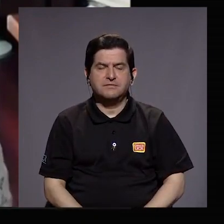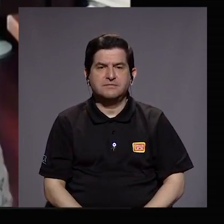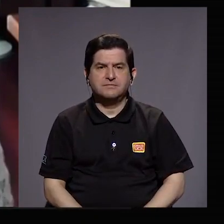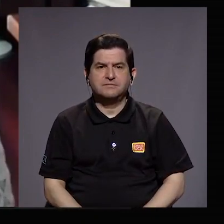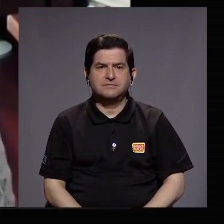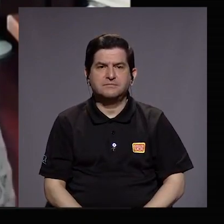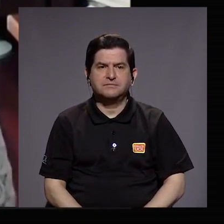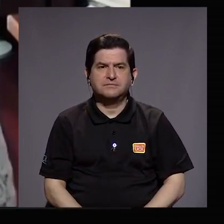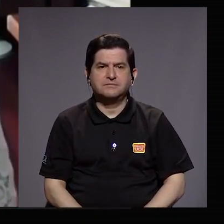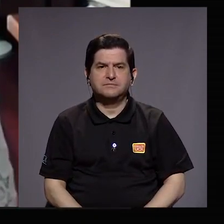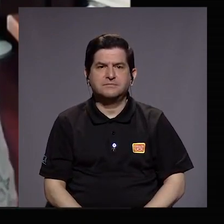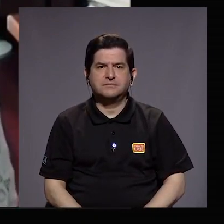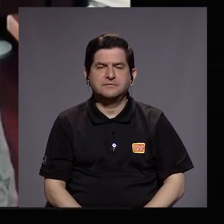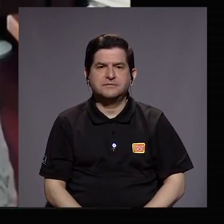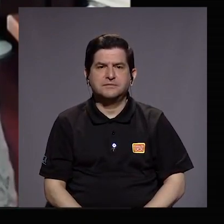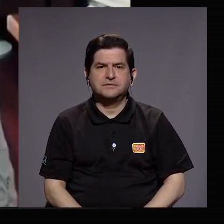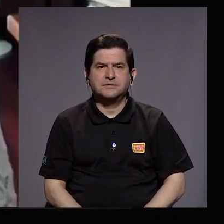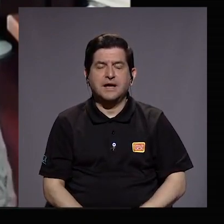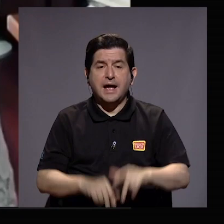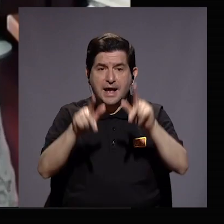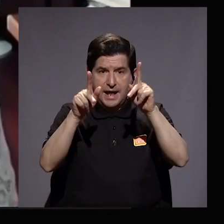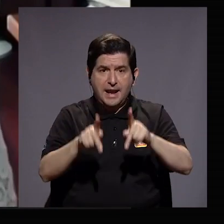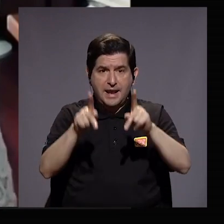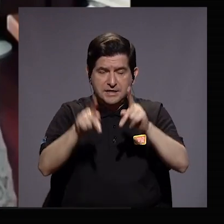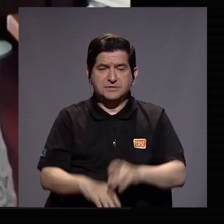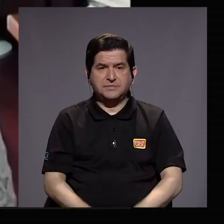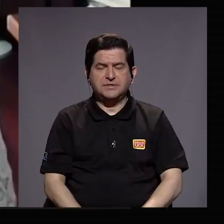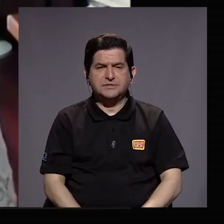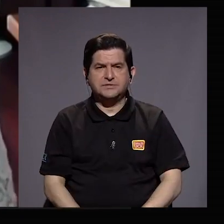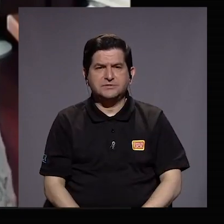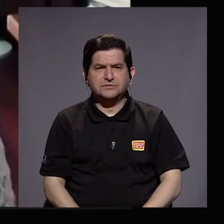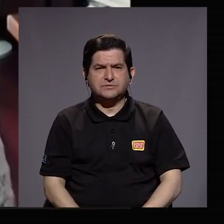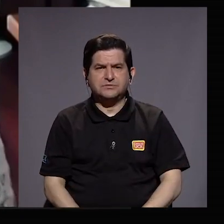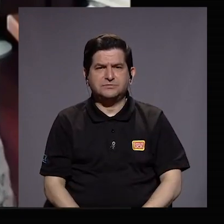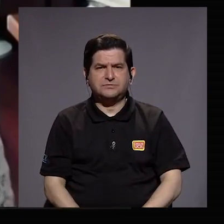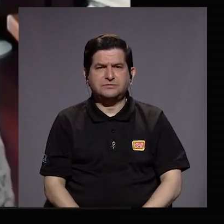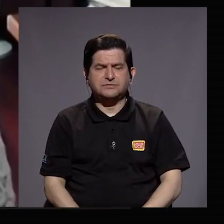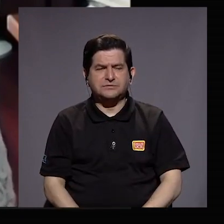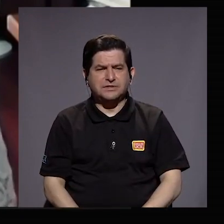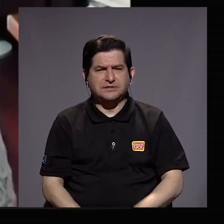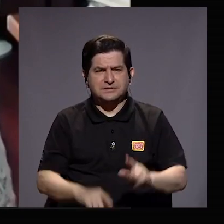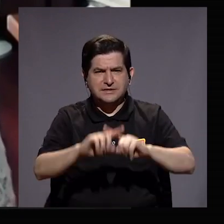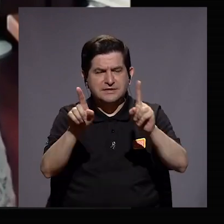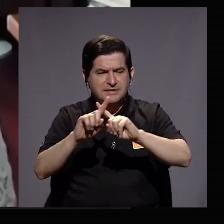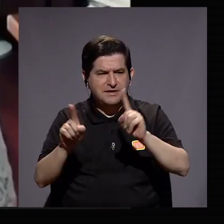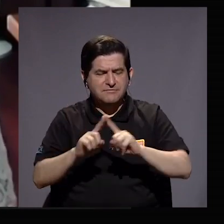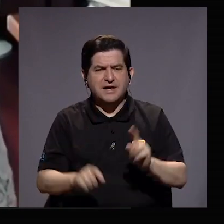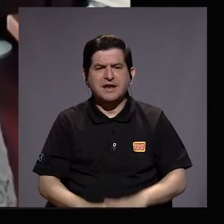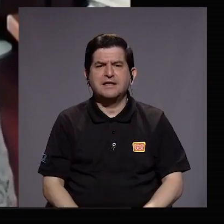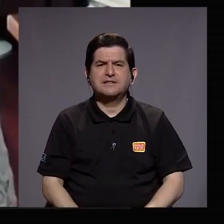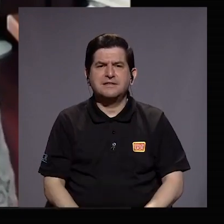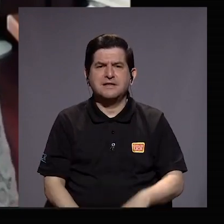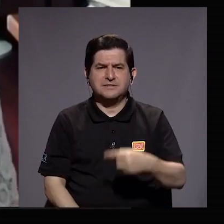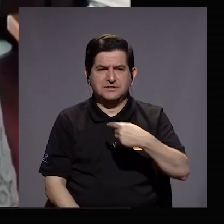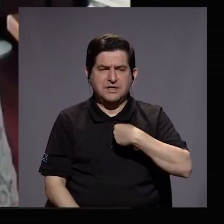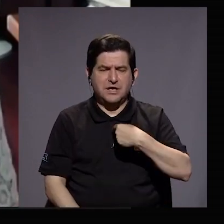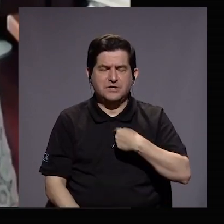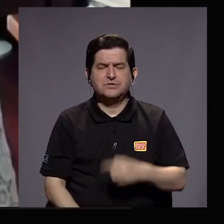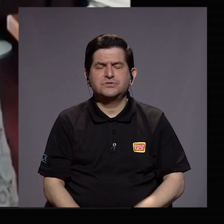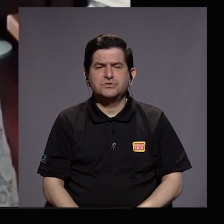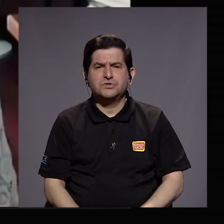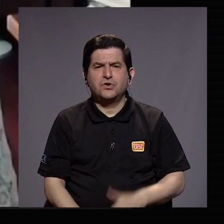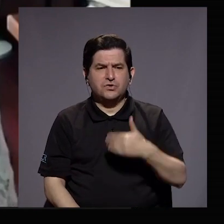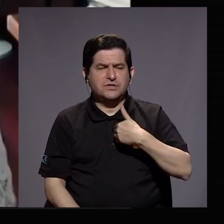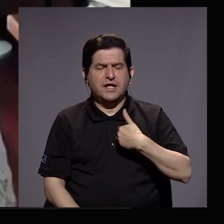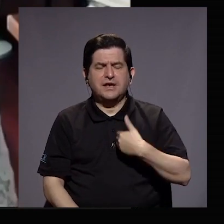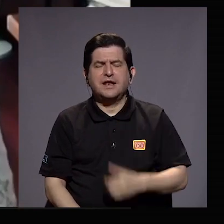y estricta con las personas que estuvieron a mi cargo mientras yo tuve que ejercer